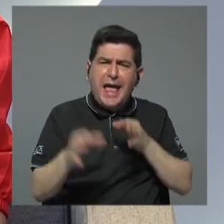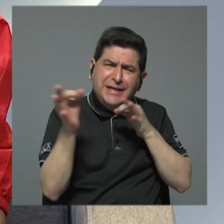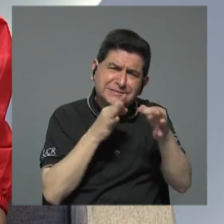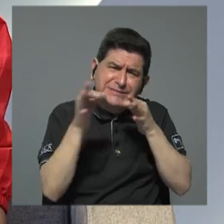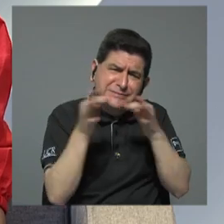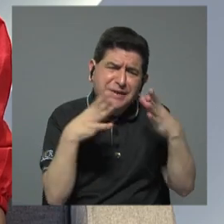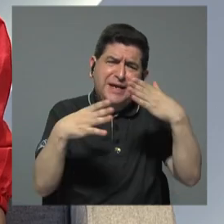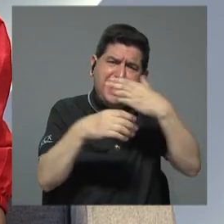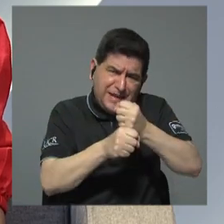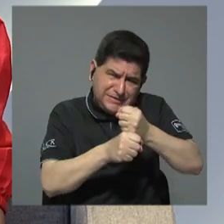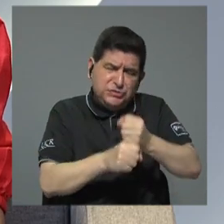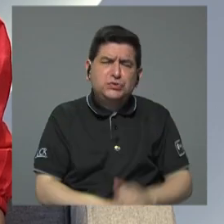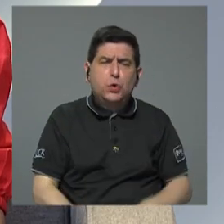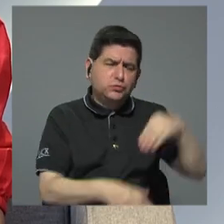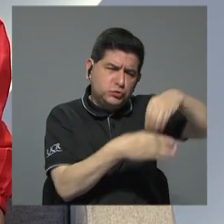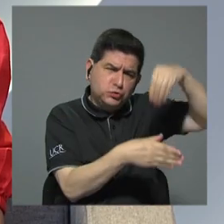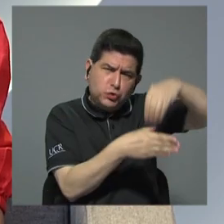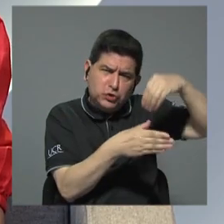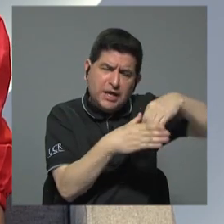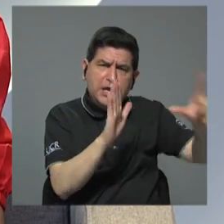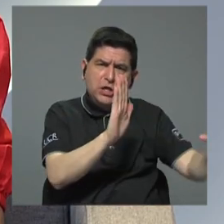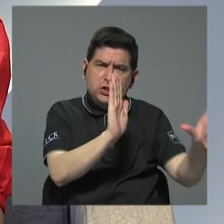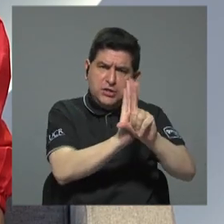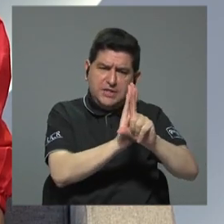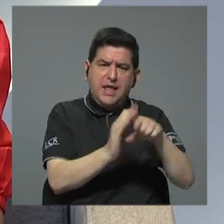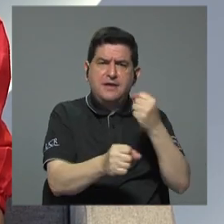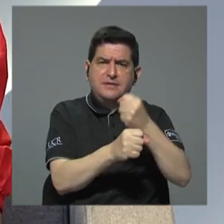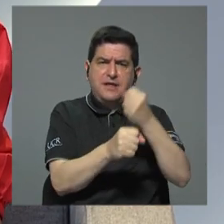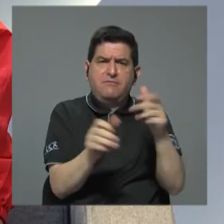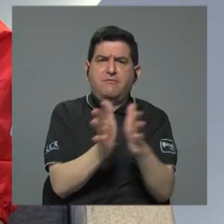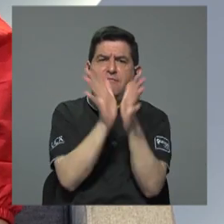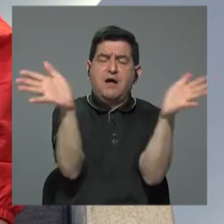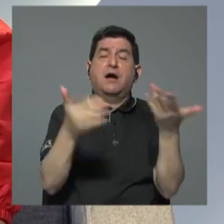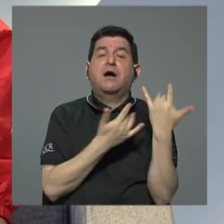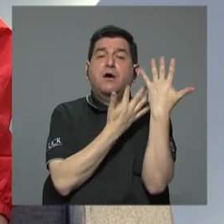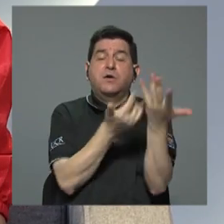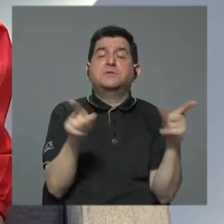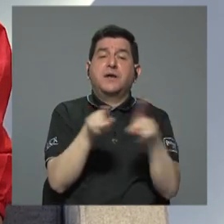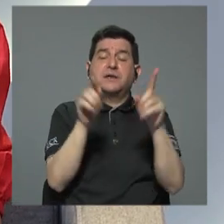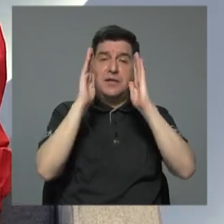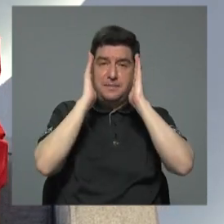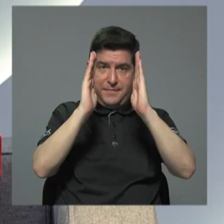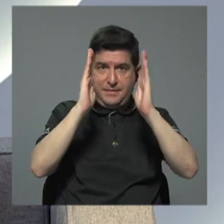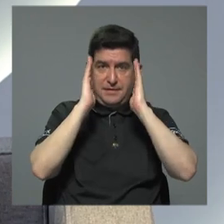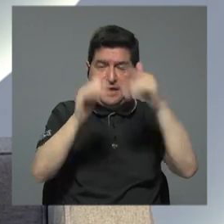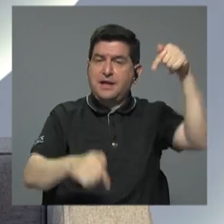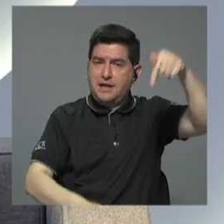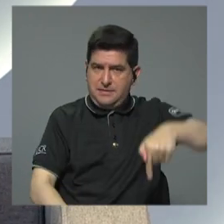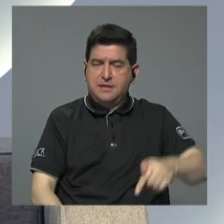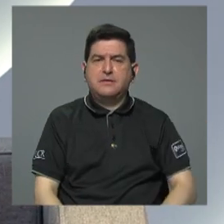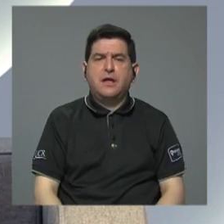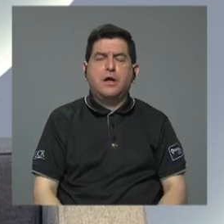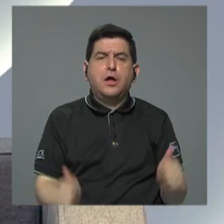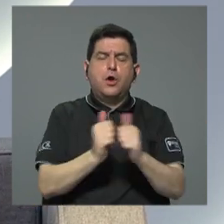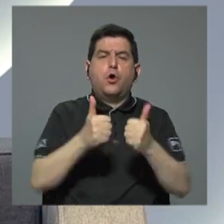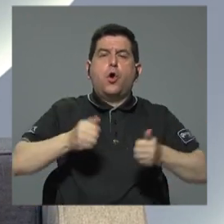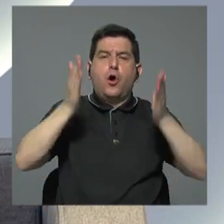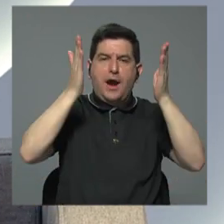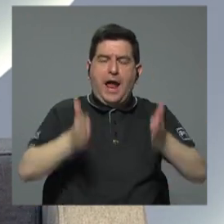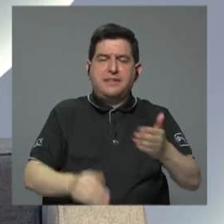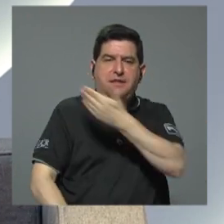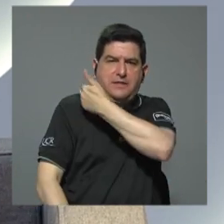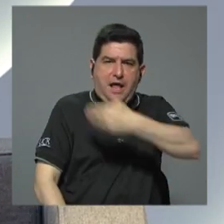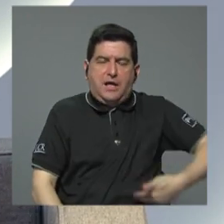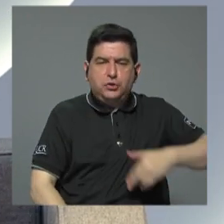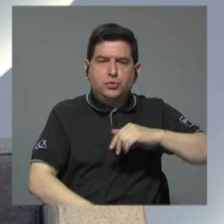explicativo sobre los contenidos de la Ley de Empleo Público, que esperamos también abordar aquí con aspirantes a la presidencia